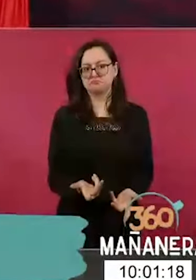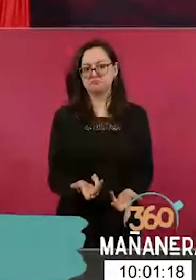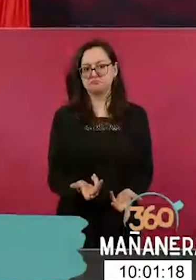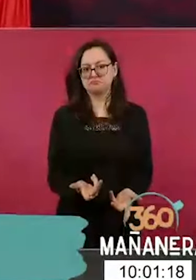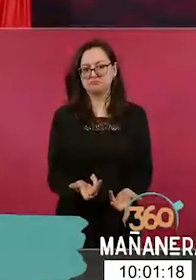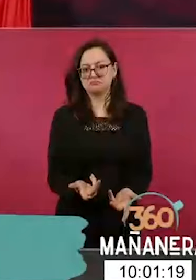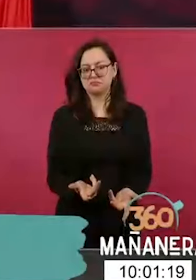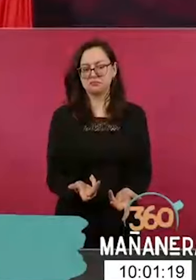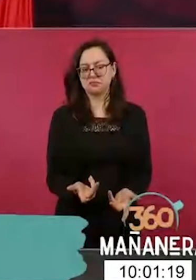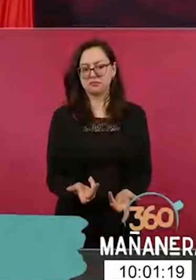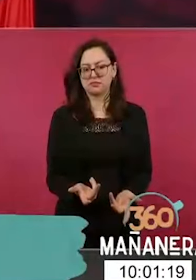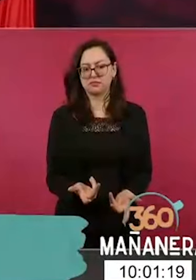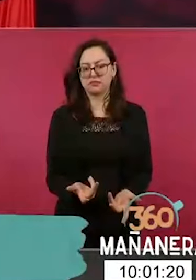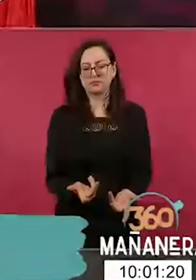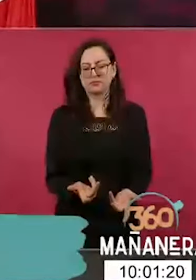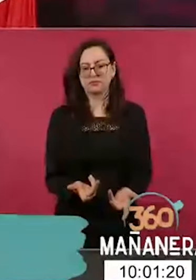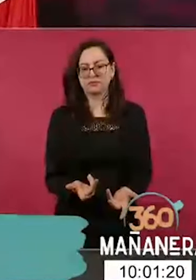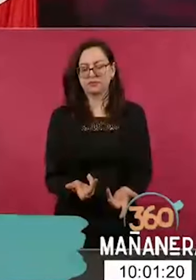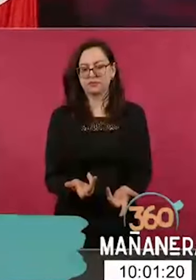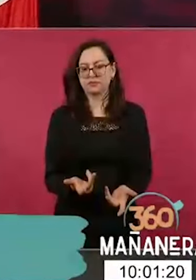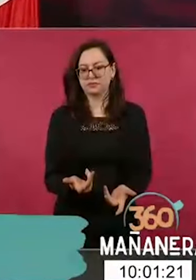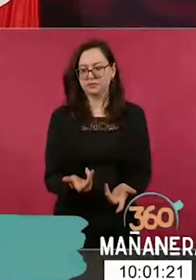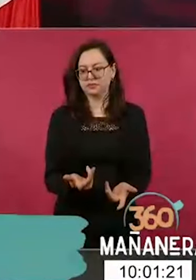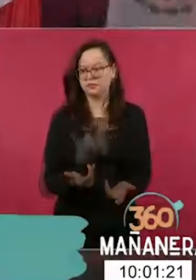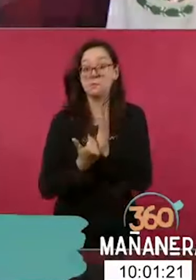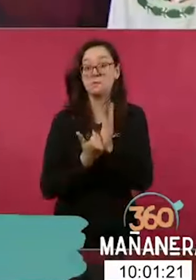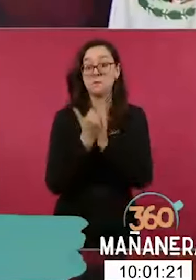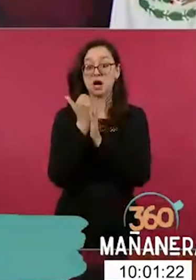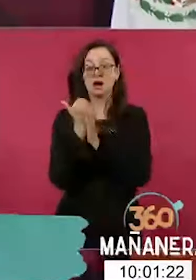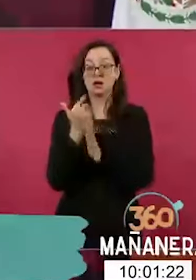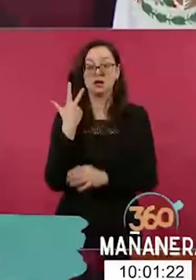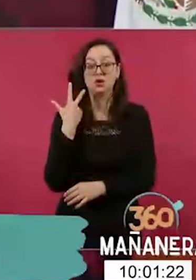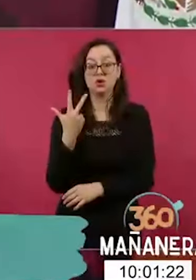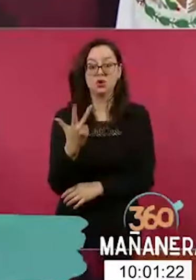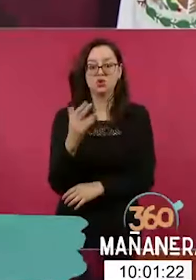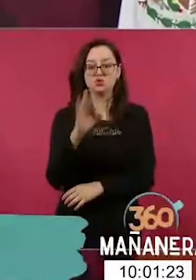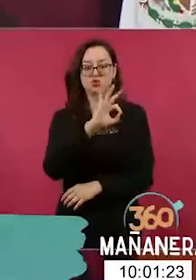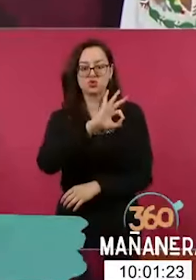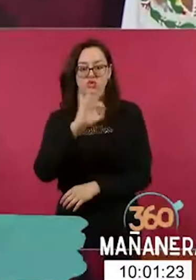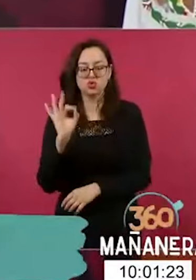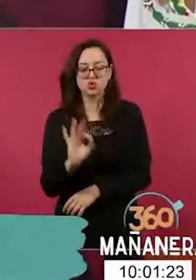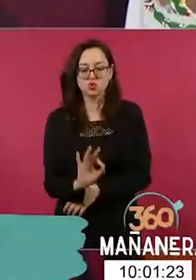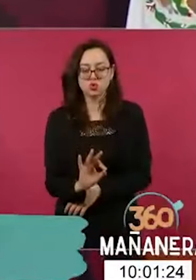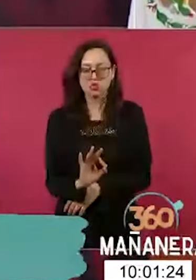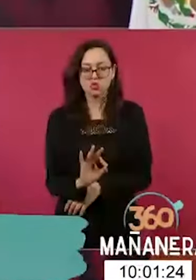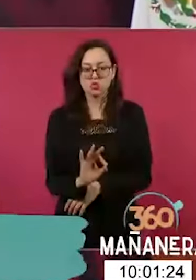sólida tenemos una economía fuerte este